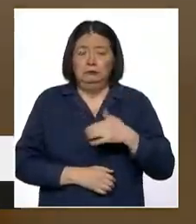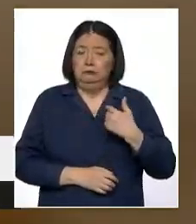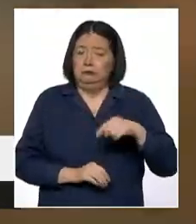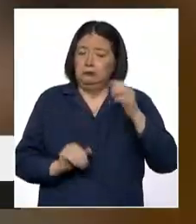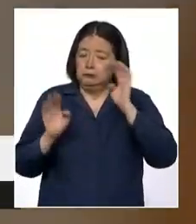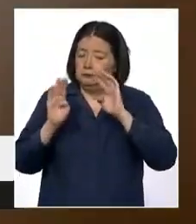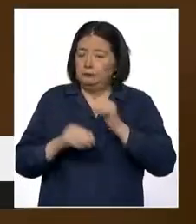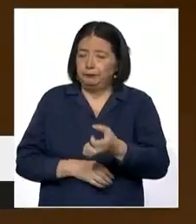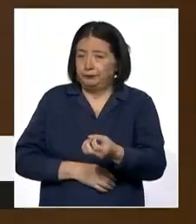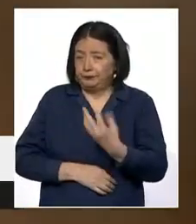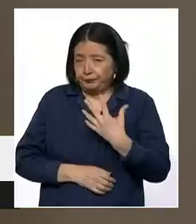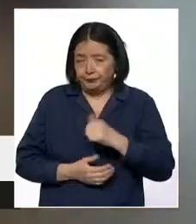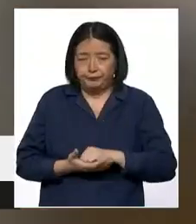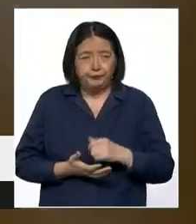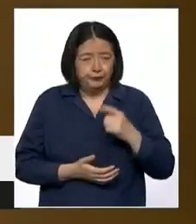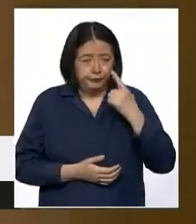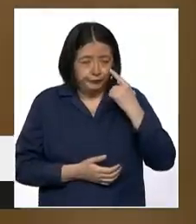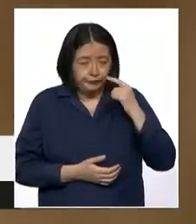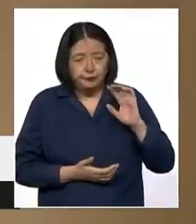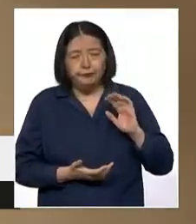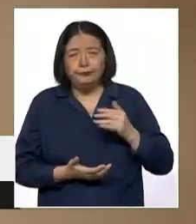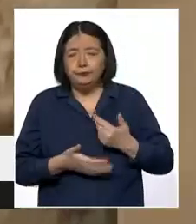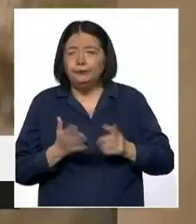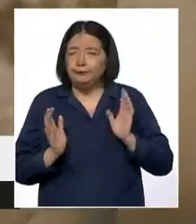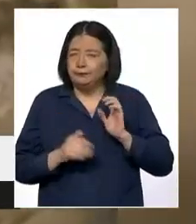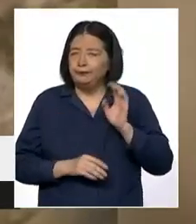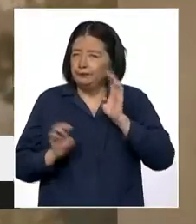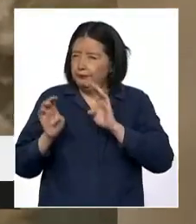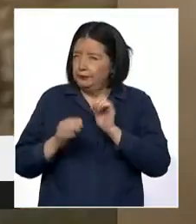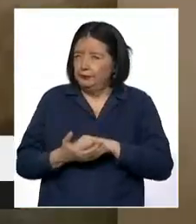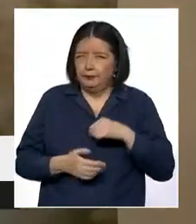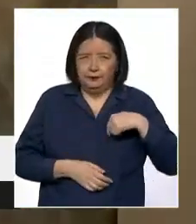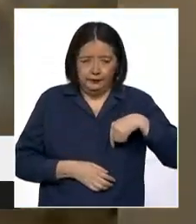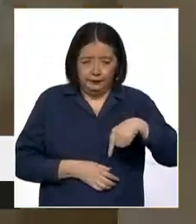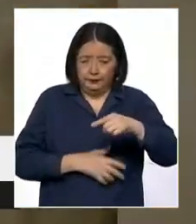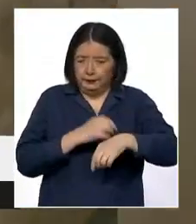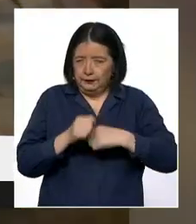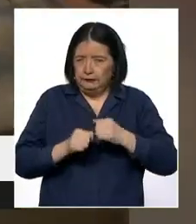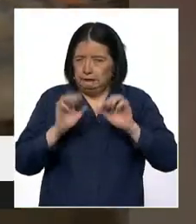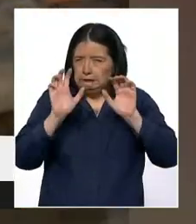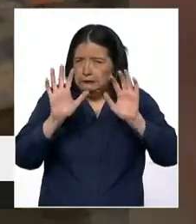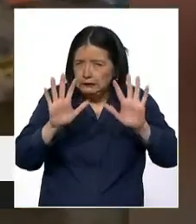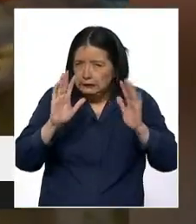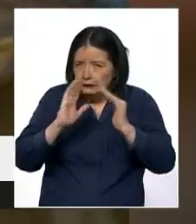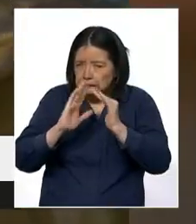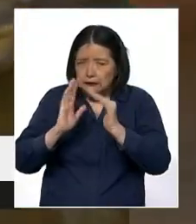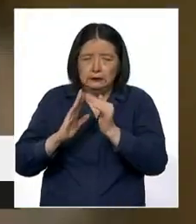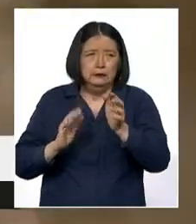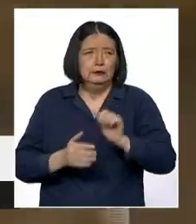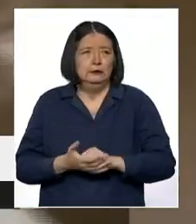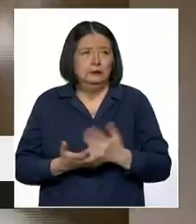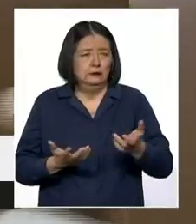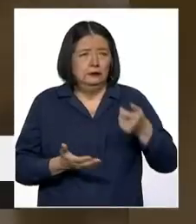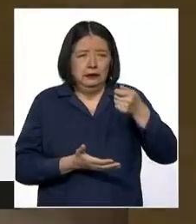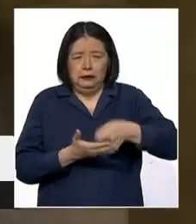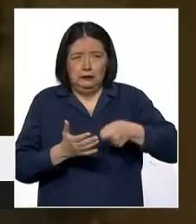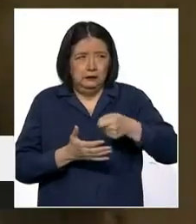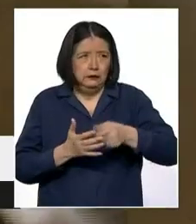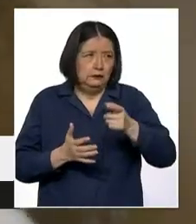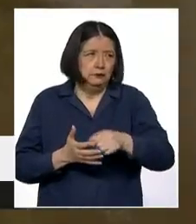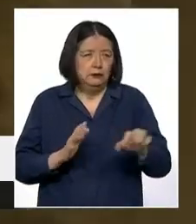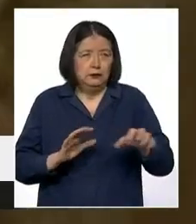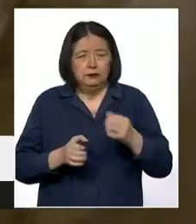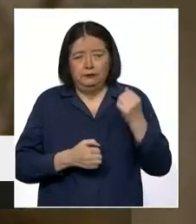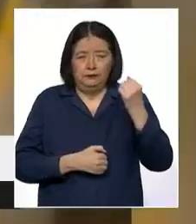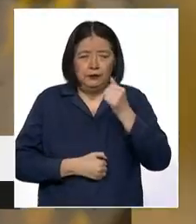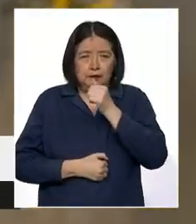lo que señala el señor, nos decía detrás de cámaras y lo repetimos, que en lo que va del año, 10 viviendas que son alquiladas para hacer este tipo